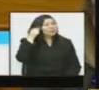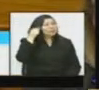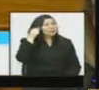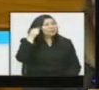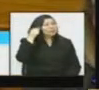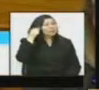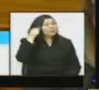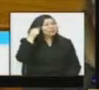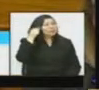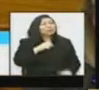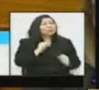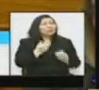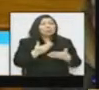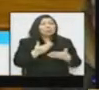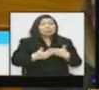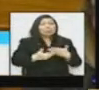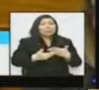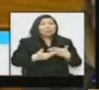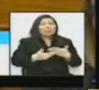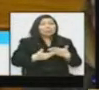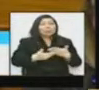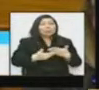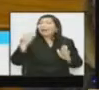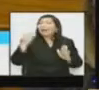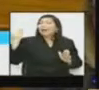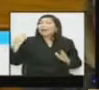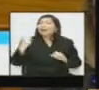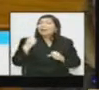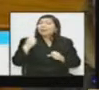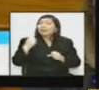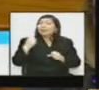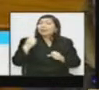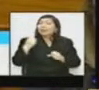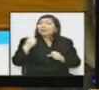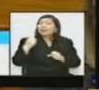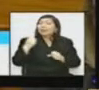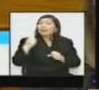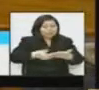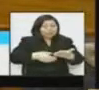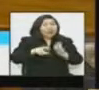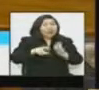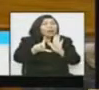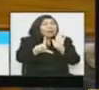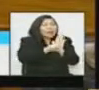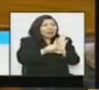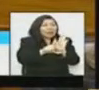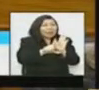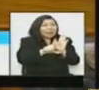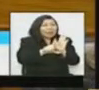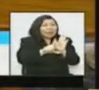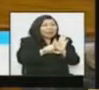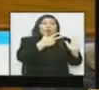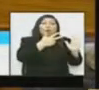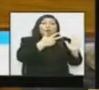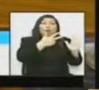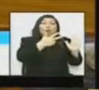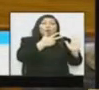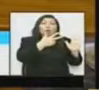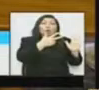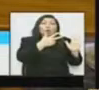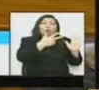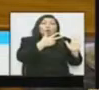era su confianza con la idea de que pues no no se sirve el congreso ingenios y baja